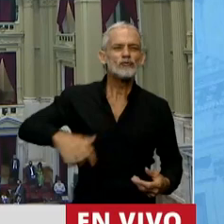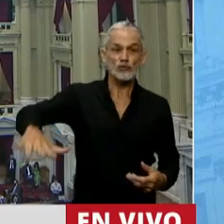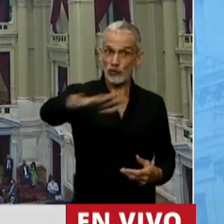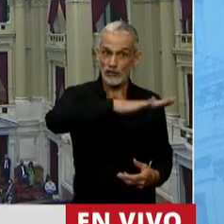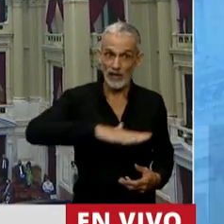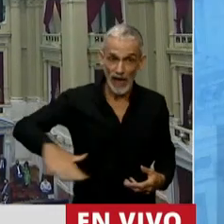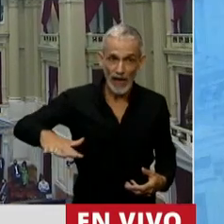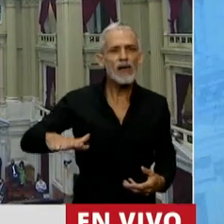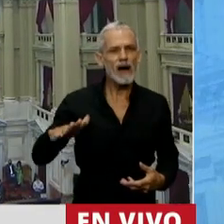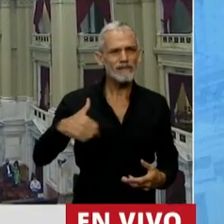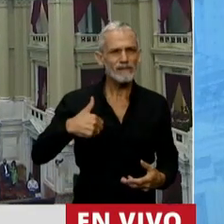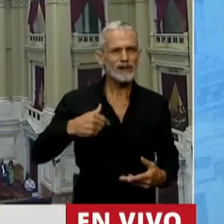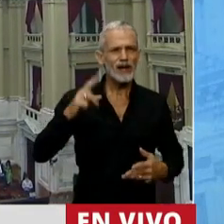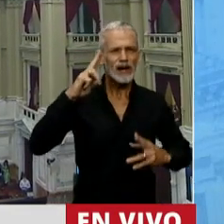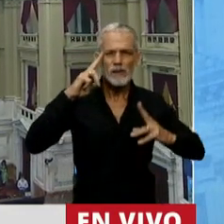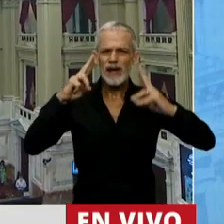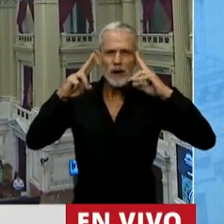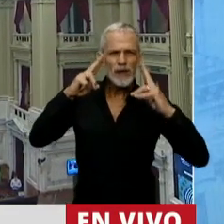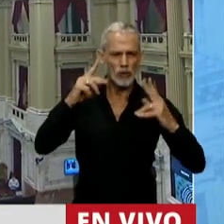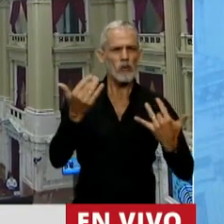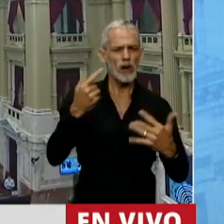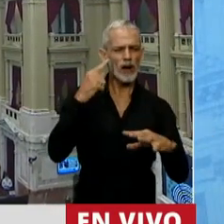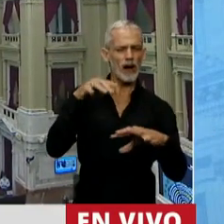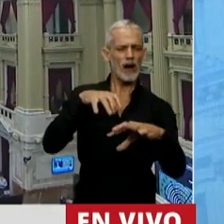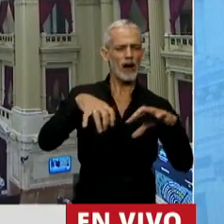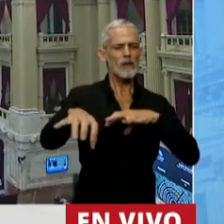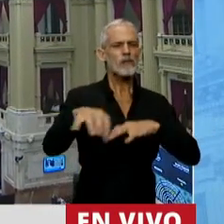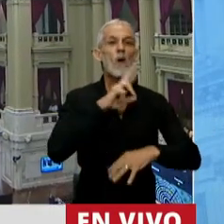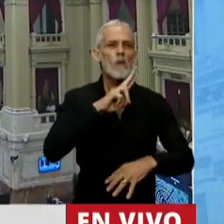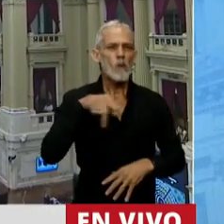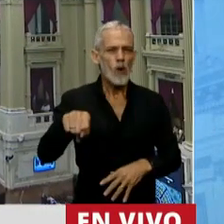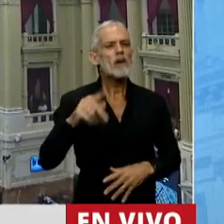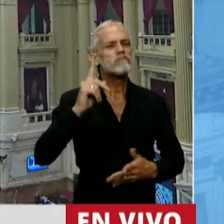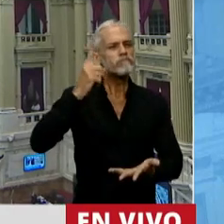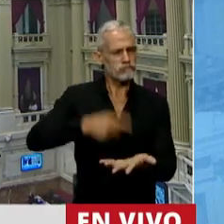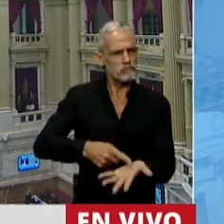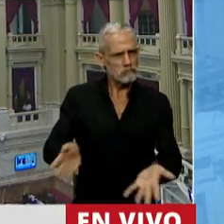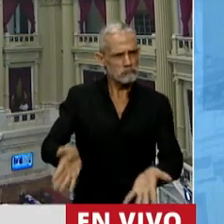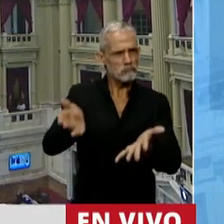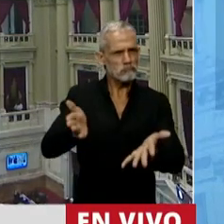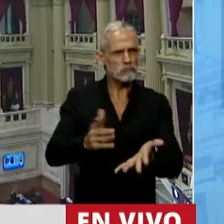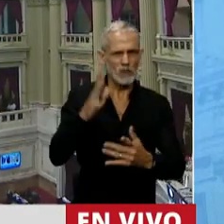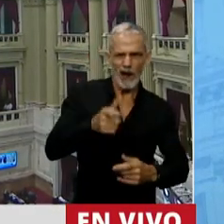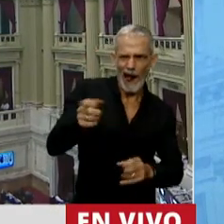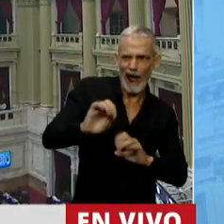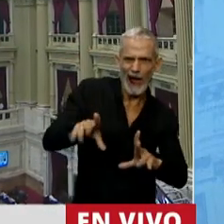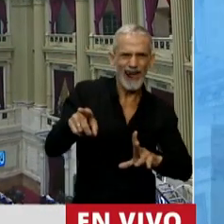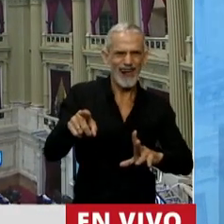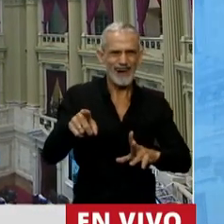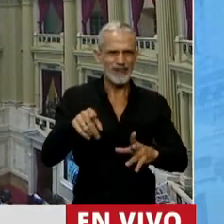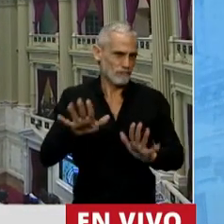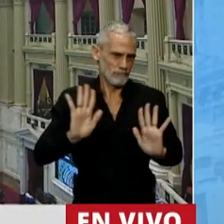sociedad más humanitaria y empática, donde la mujer pueda decidir y no sea juzgada por